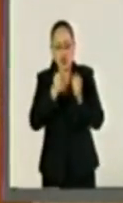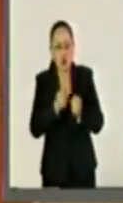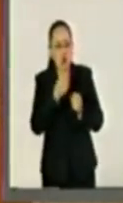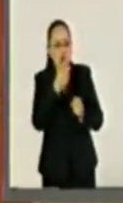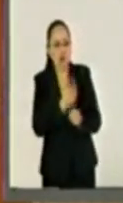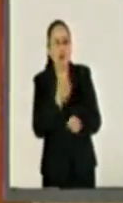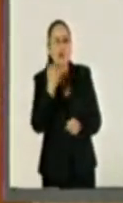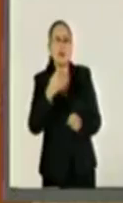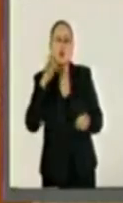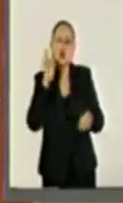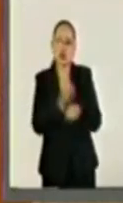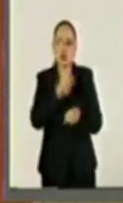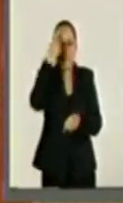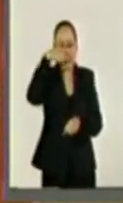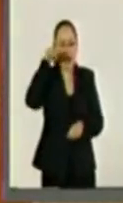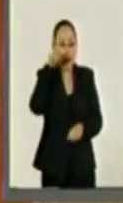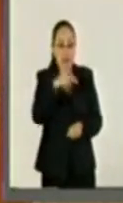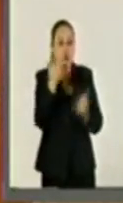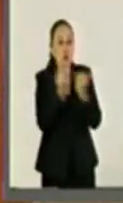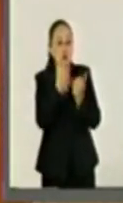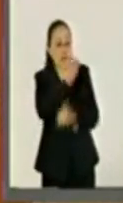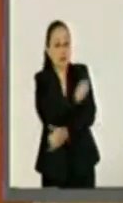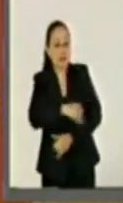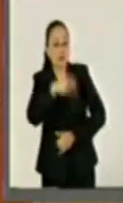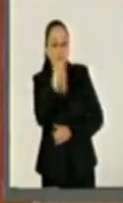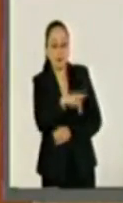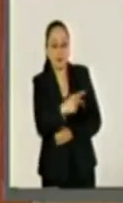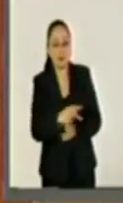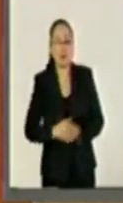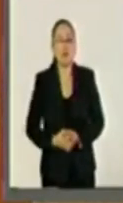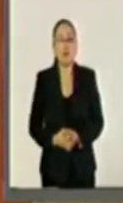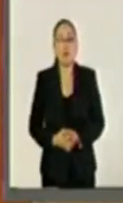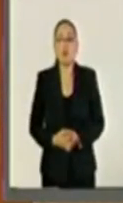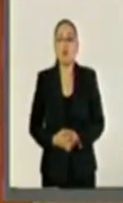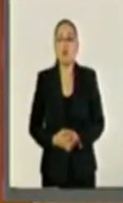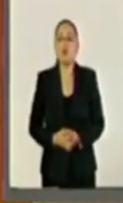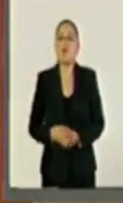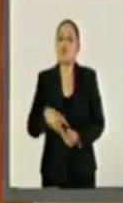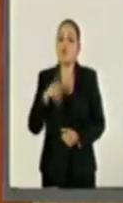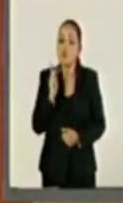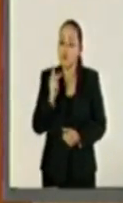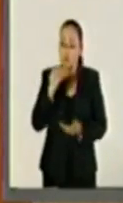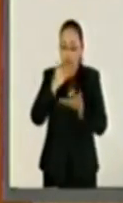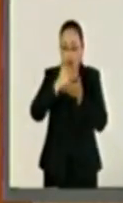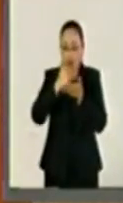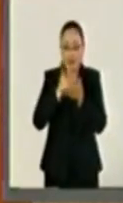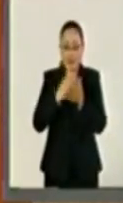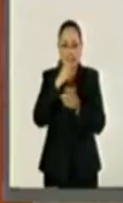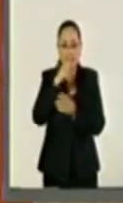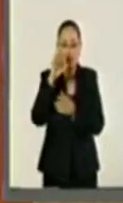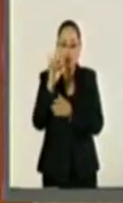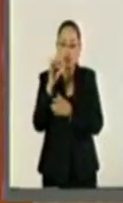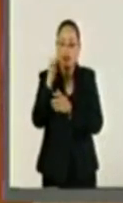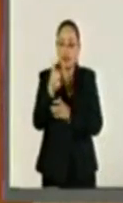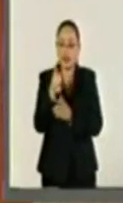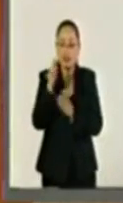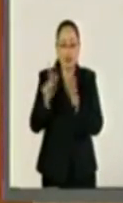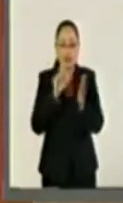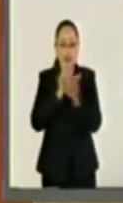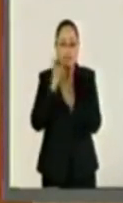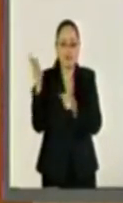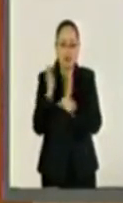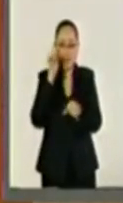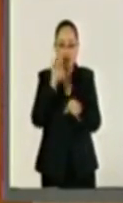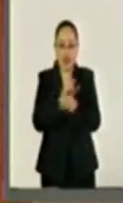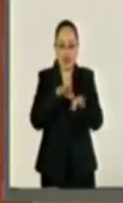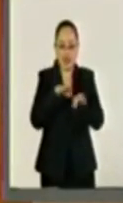sí y para sus familias. Sin embargo, el actual contenido del artículo 146 de la Ley Federal del